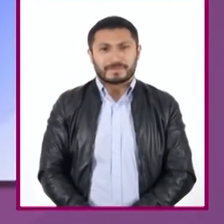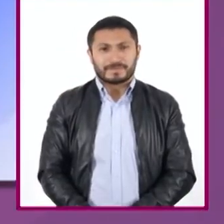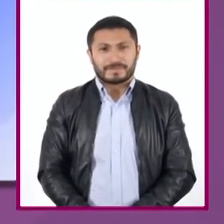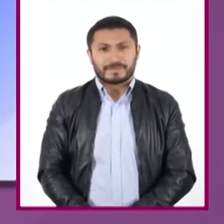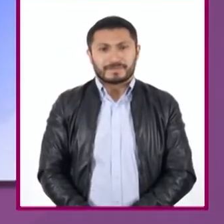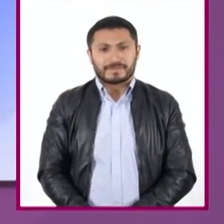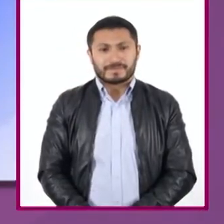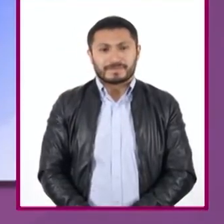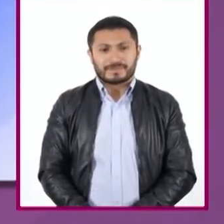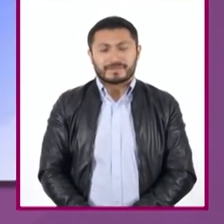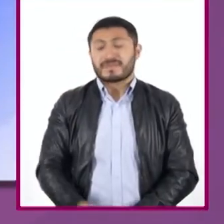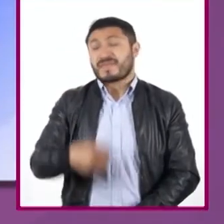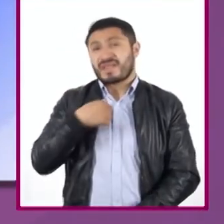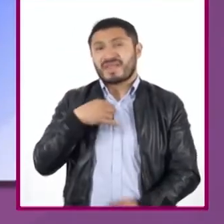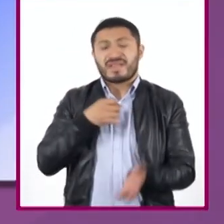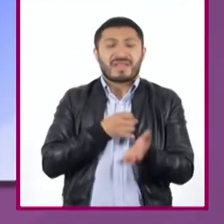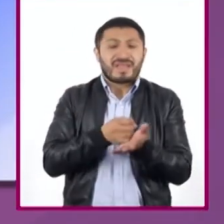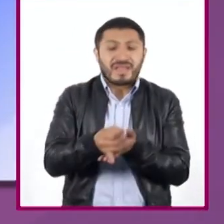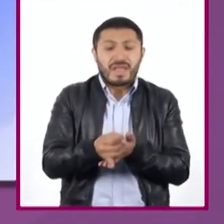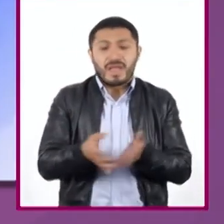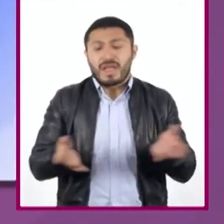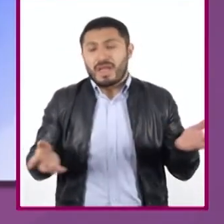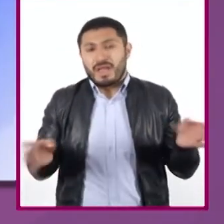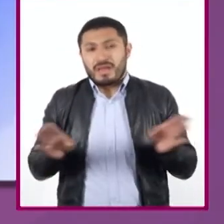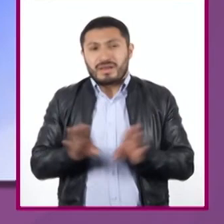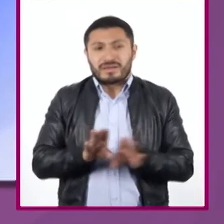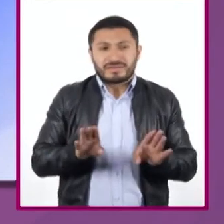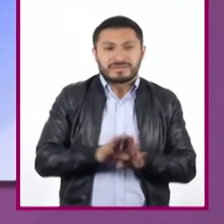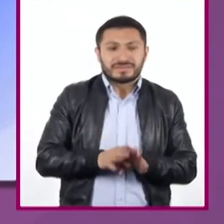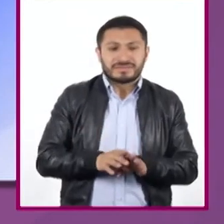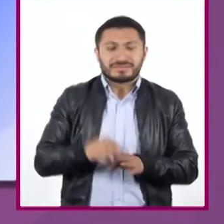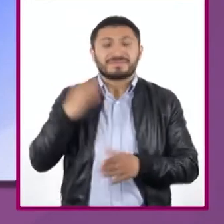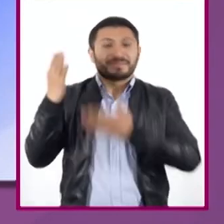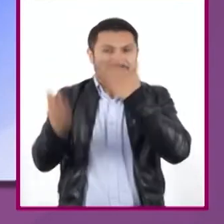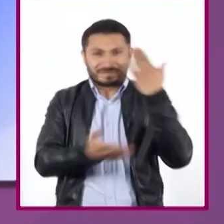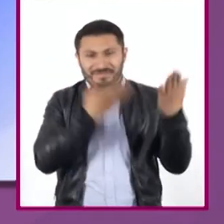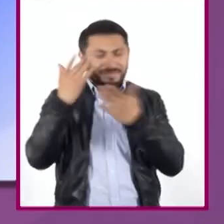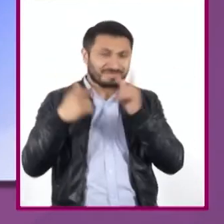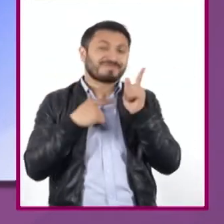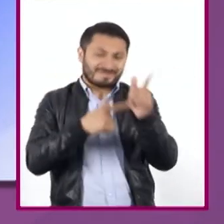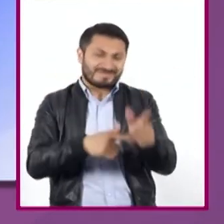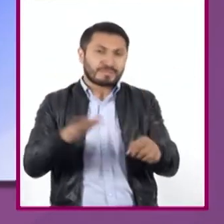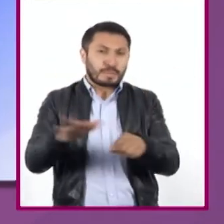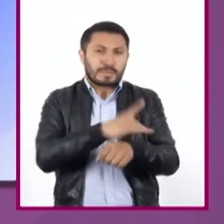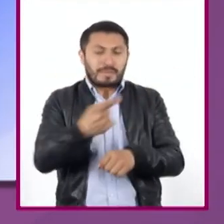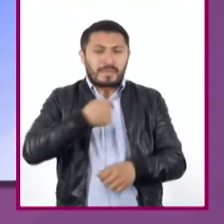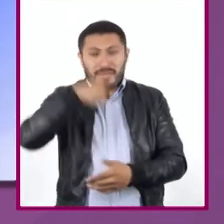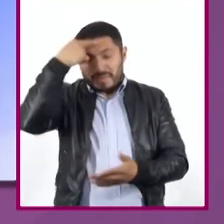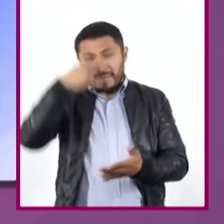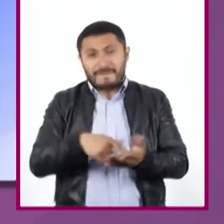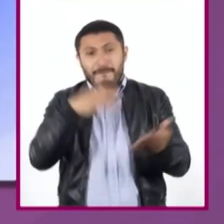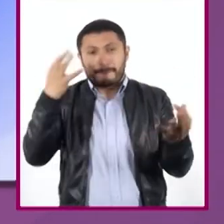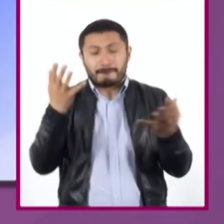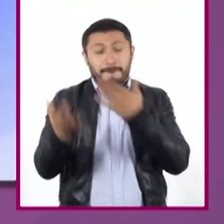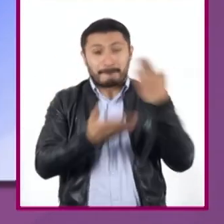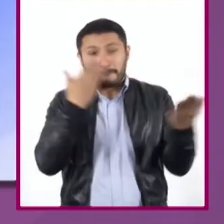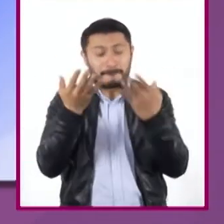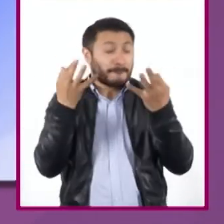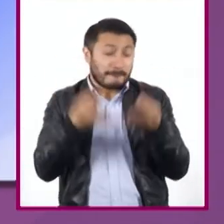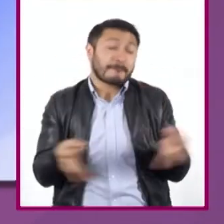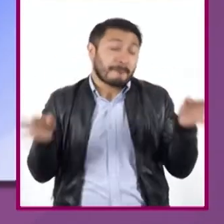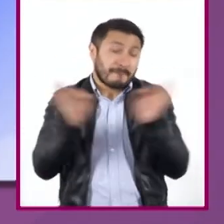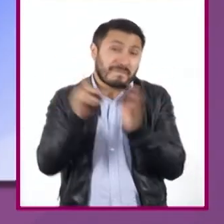Pues yo la decisión que tomé fue seguir estudiando, porque para mí el estudio es algo muy importante en la